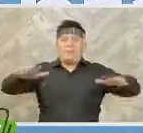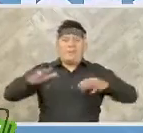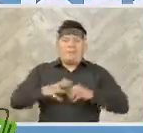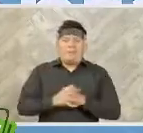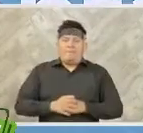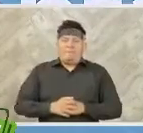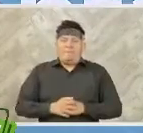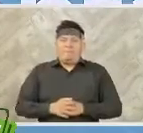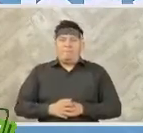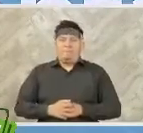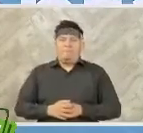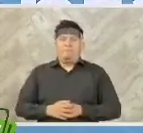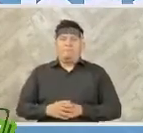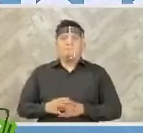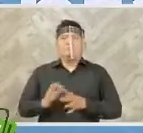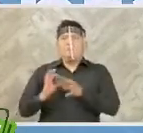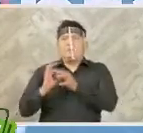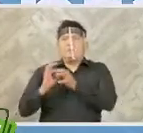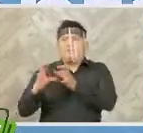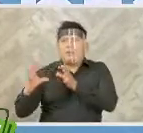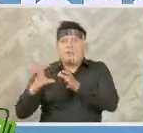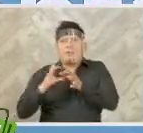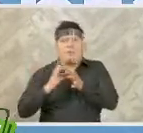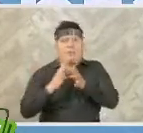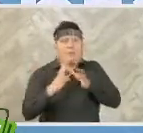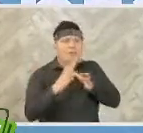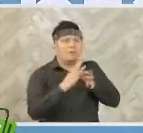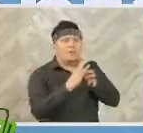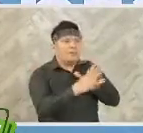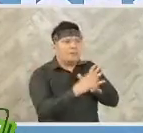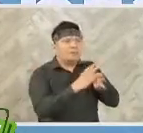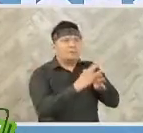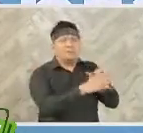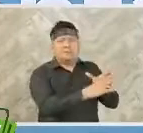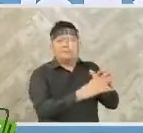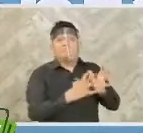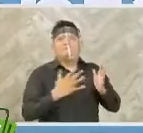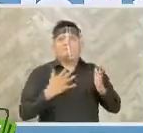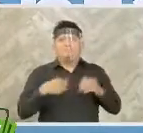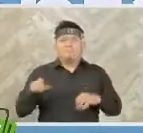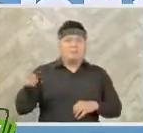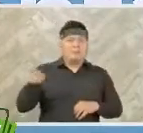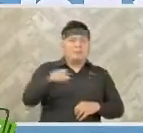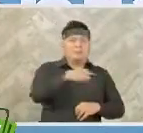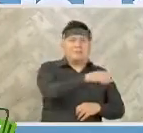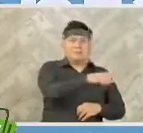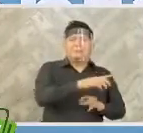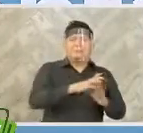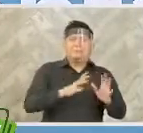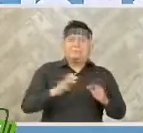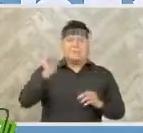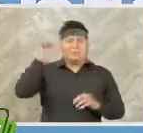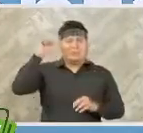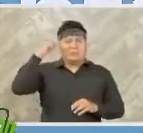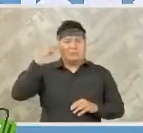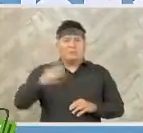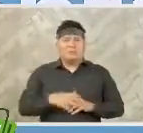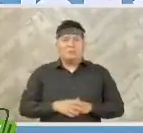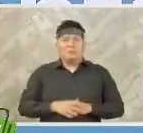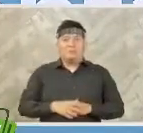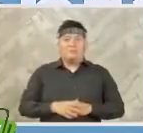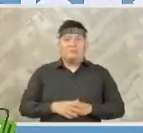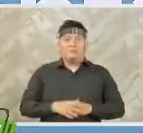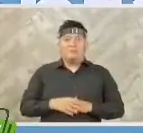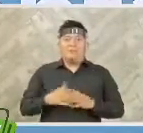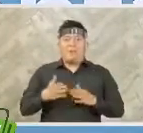así encontramos una desconexión gigantesca entre la ciudad y los corregimientos. Tan es así que recuerdo, antes de que nos cambiara la vida